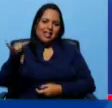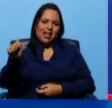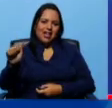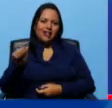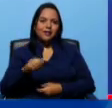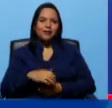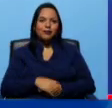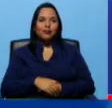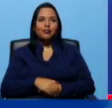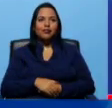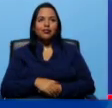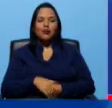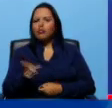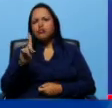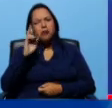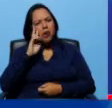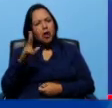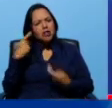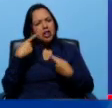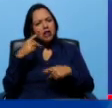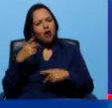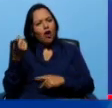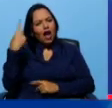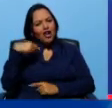Mire, ¿ustedes no vieron el TikTok ayer con Cilita?